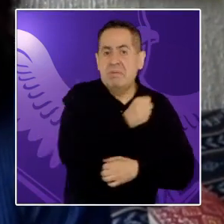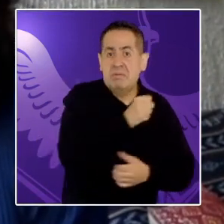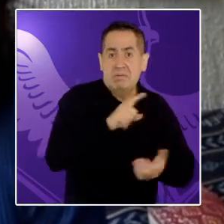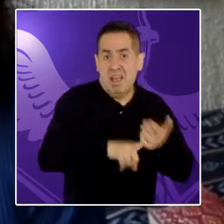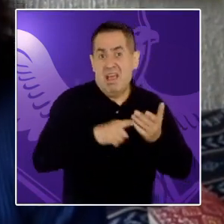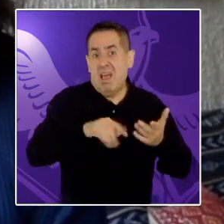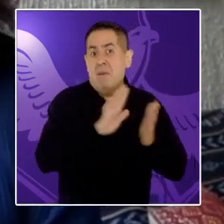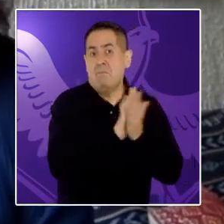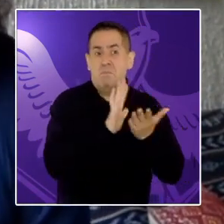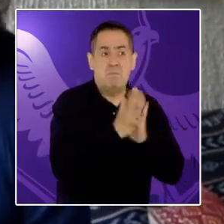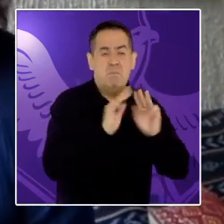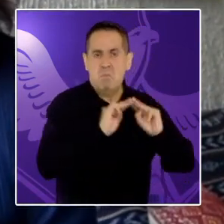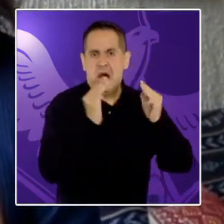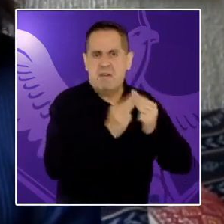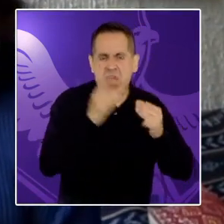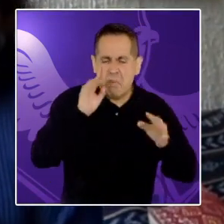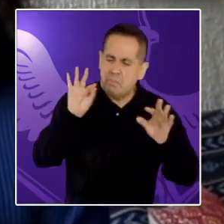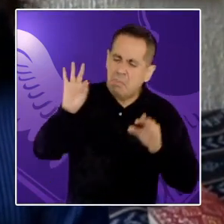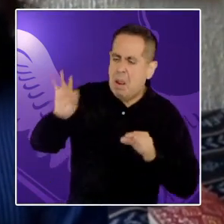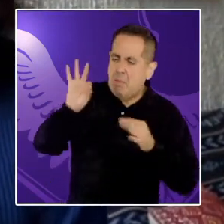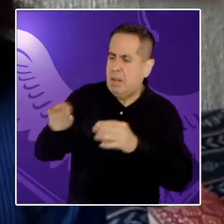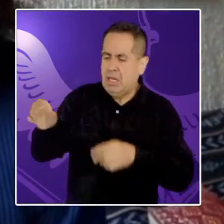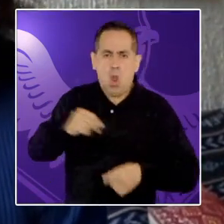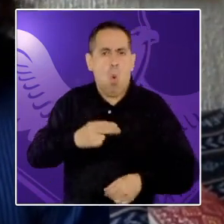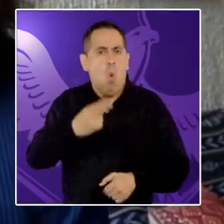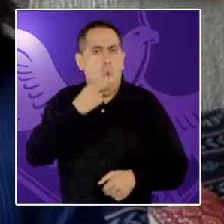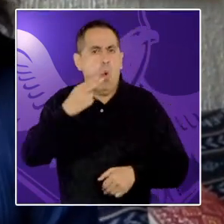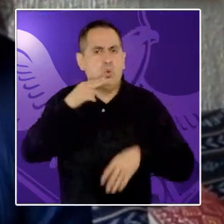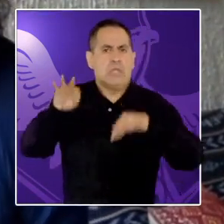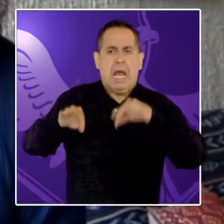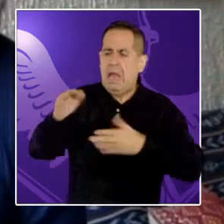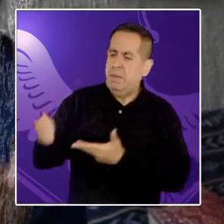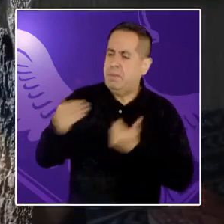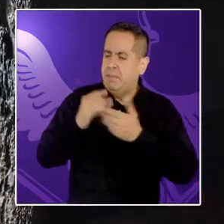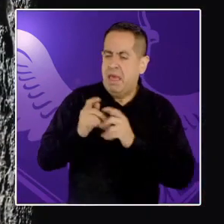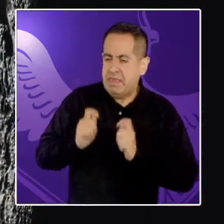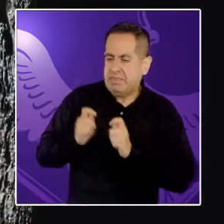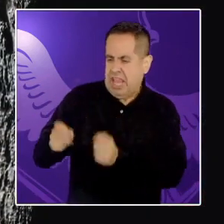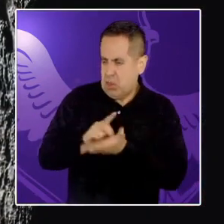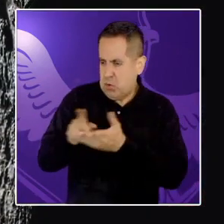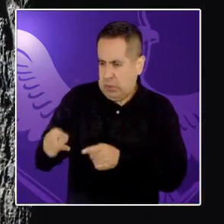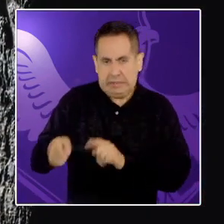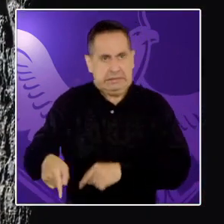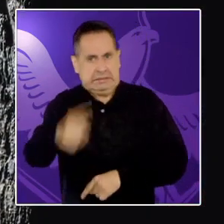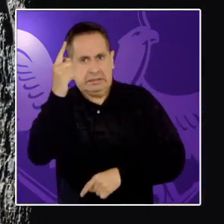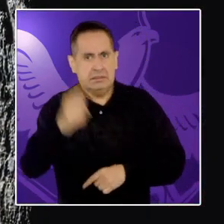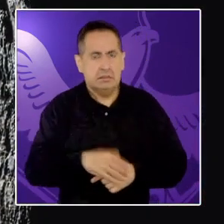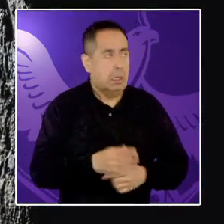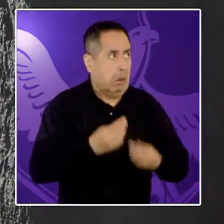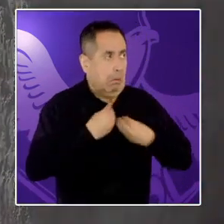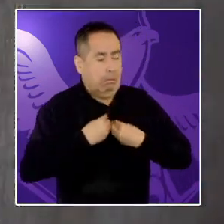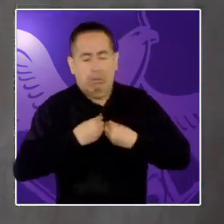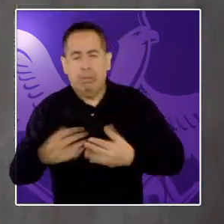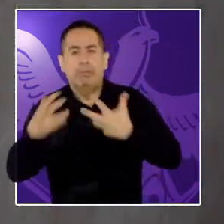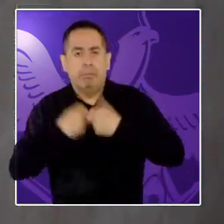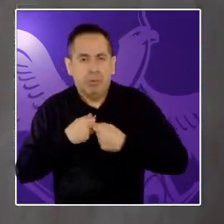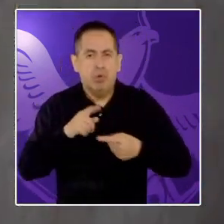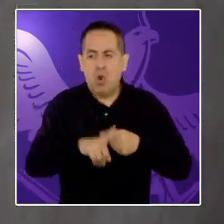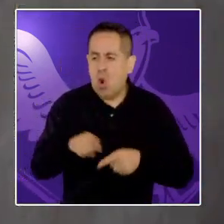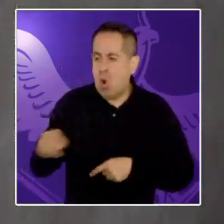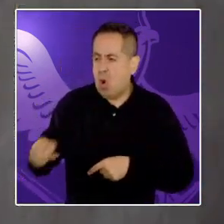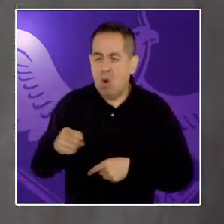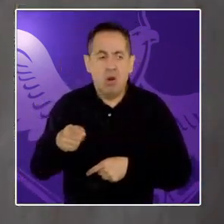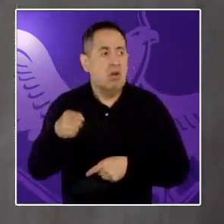del mundo para tejer sus redes delictivas. Las han usado como instrumentos de transporte de sustancias, como personal de atención